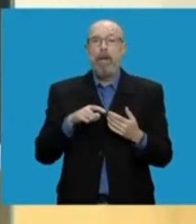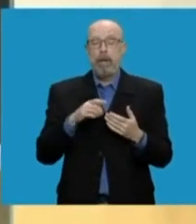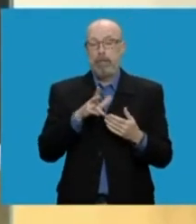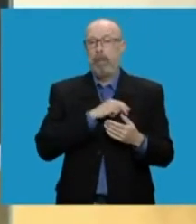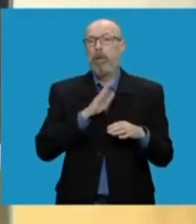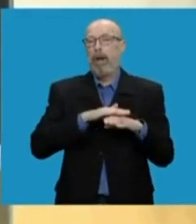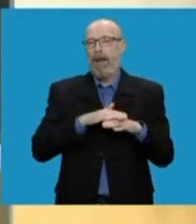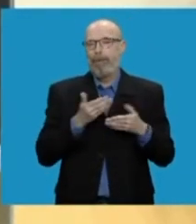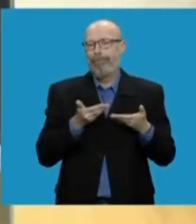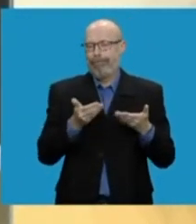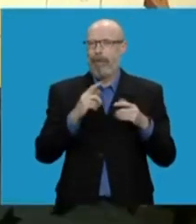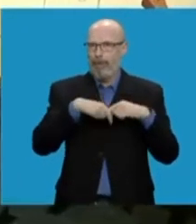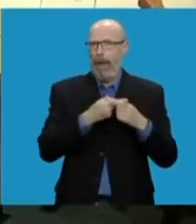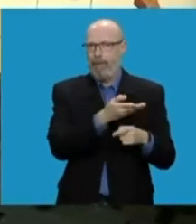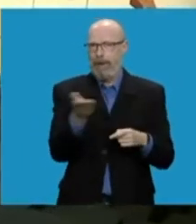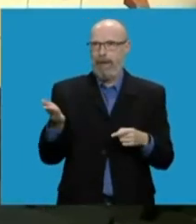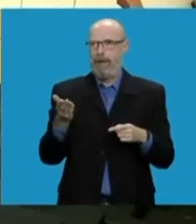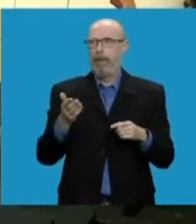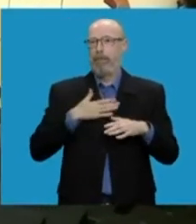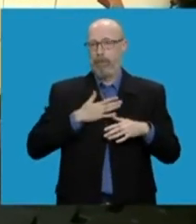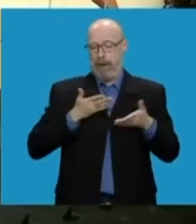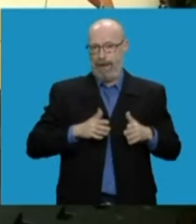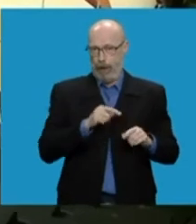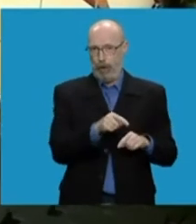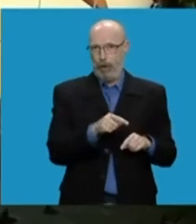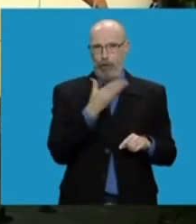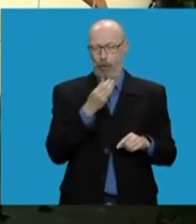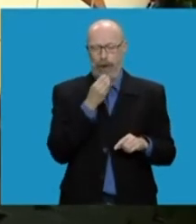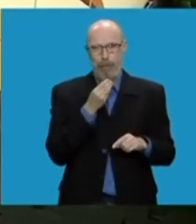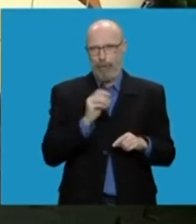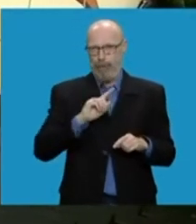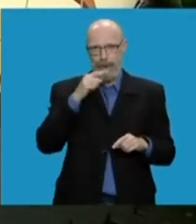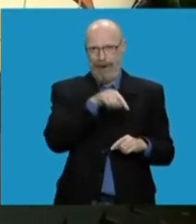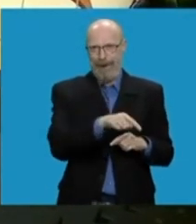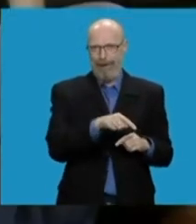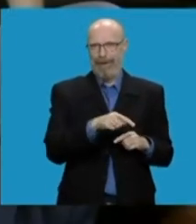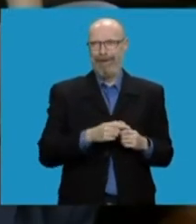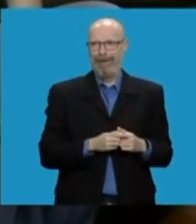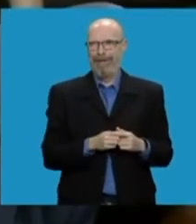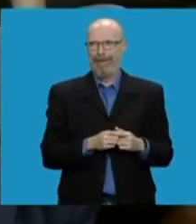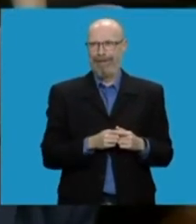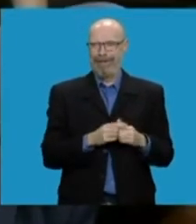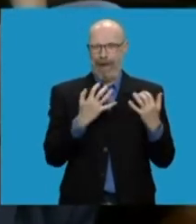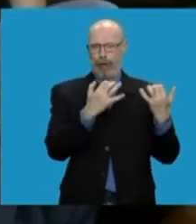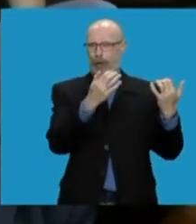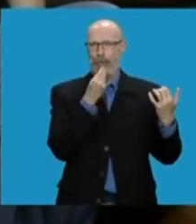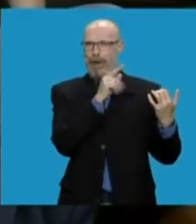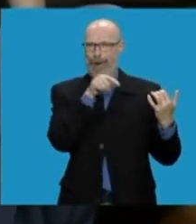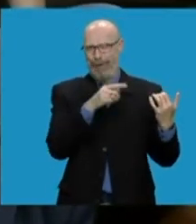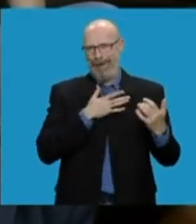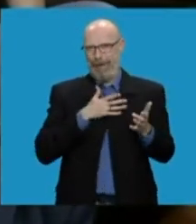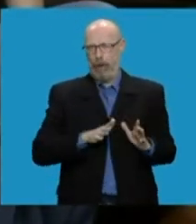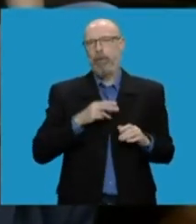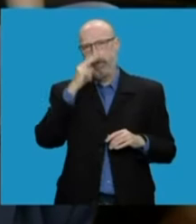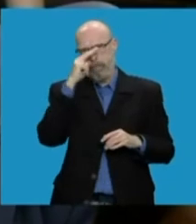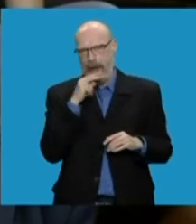familias, permitirme que diga que para mis niños, que están ahí, los más guapos, los más majos de todo el auditorio, mis pequeñines, mi padre,